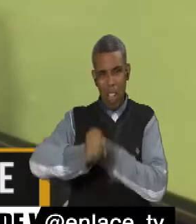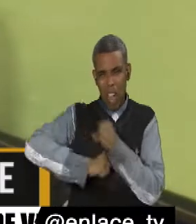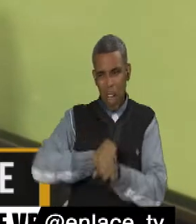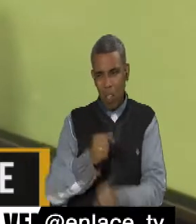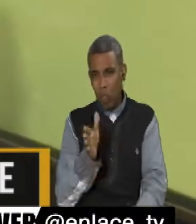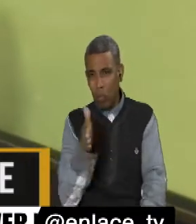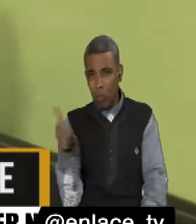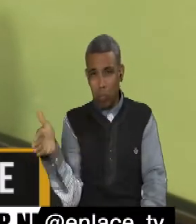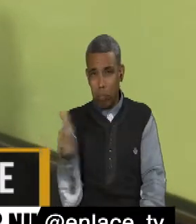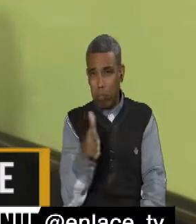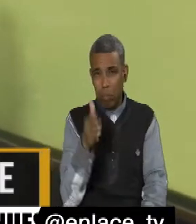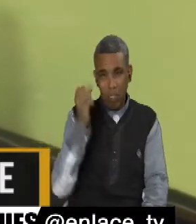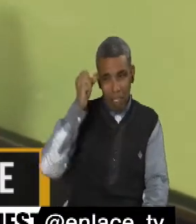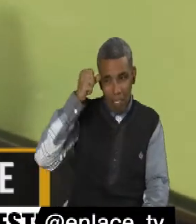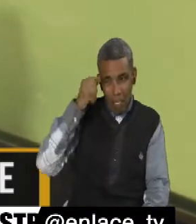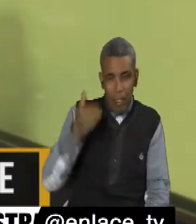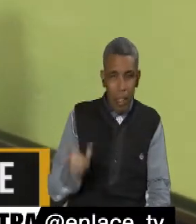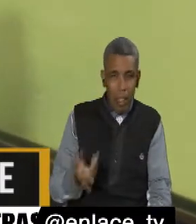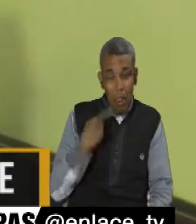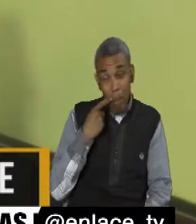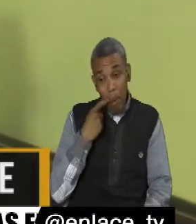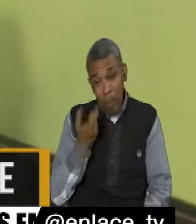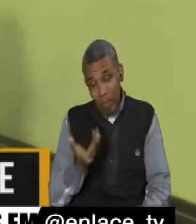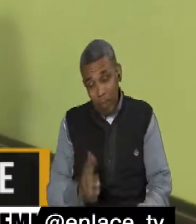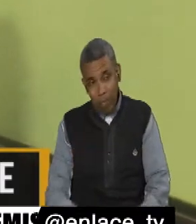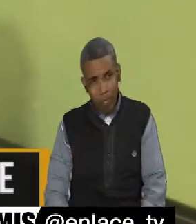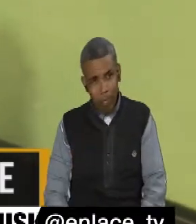¿Cómo lo recordamos? Pues como él era.